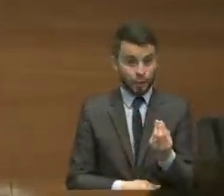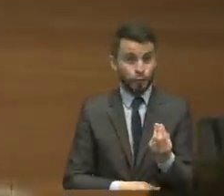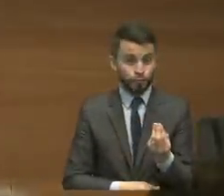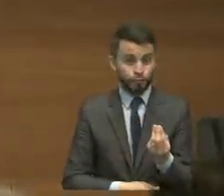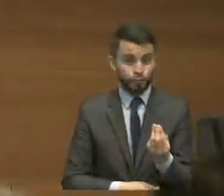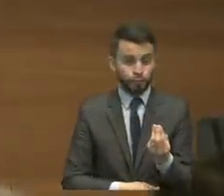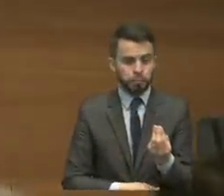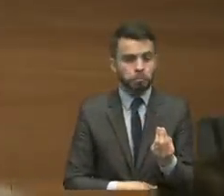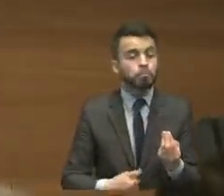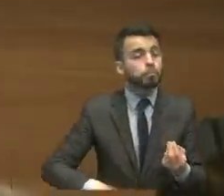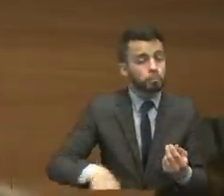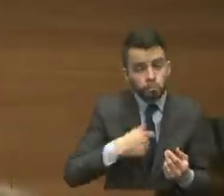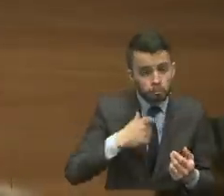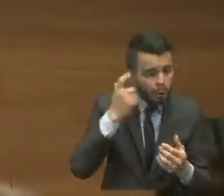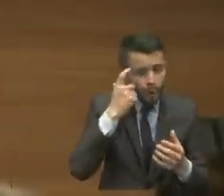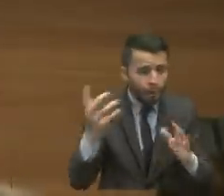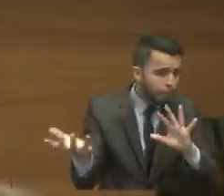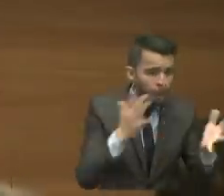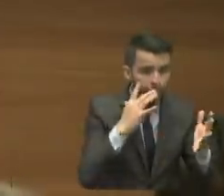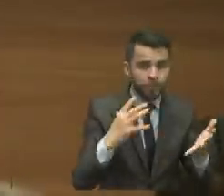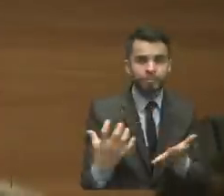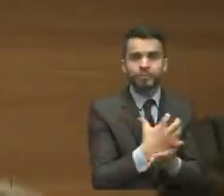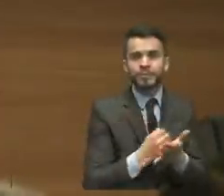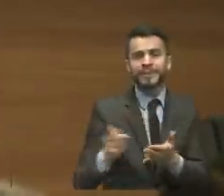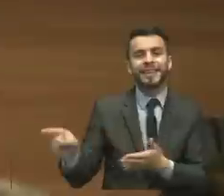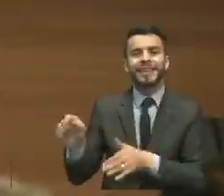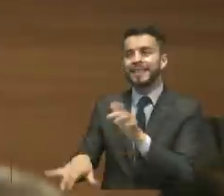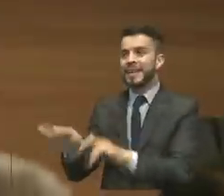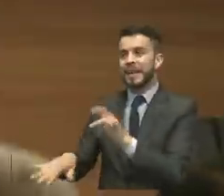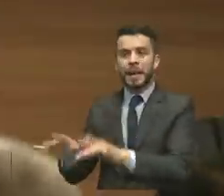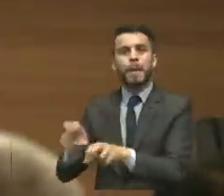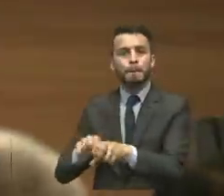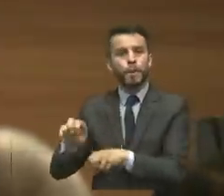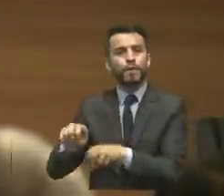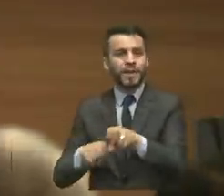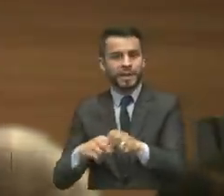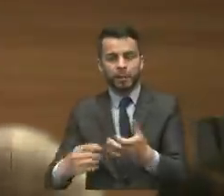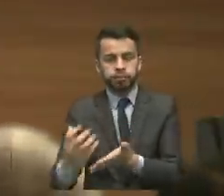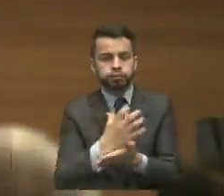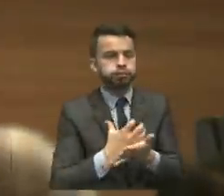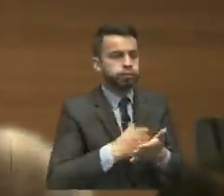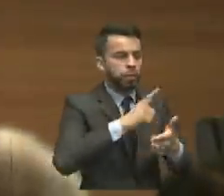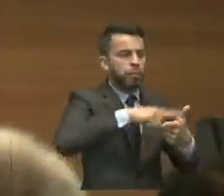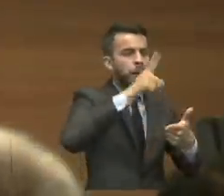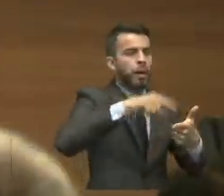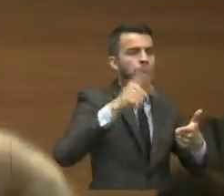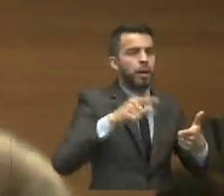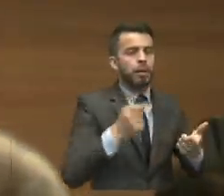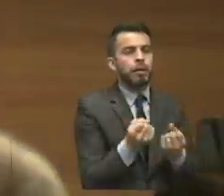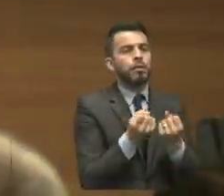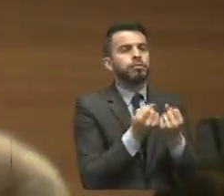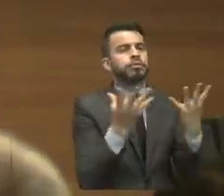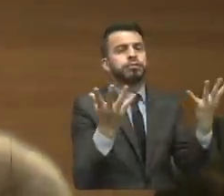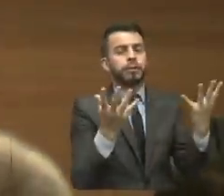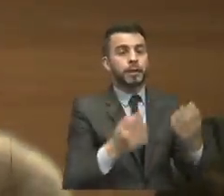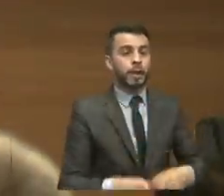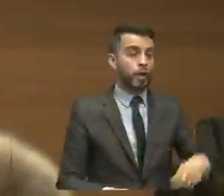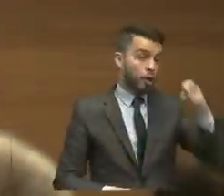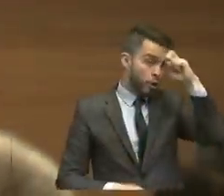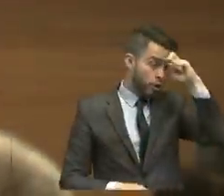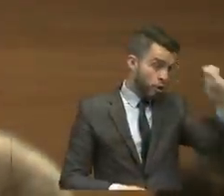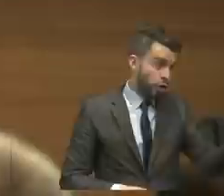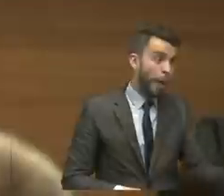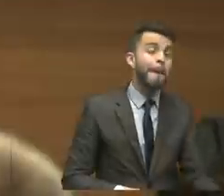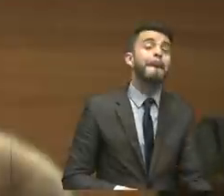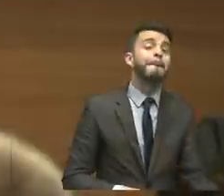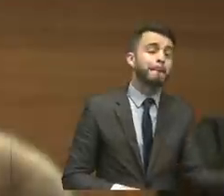estimamos, por cifras de nuestra Secretaría de Movilidad, que en el norte se originan